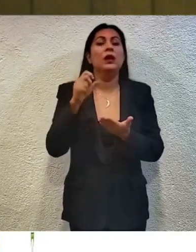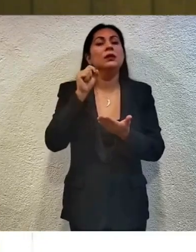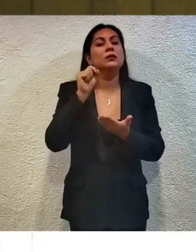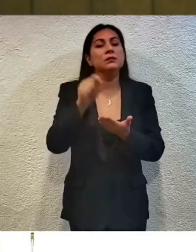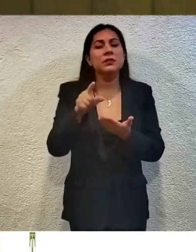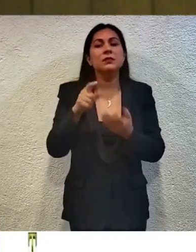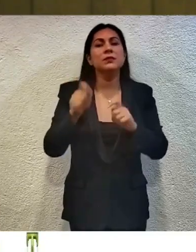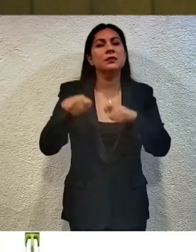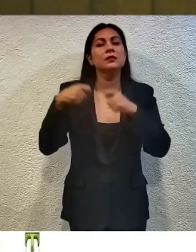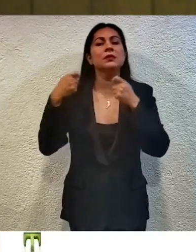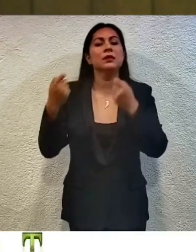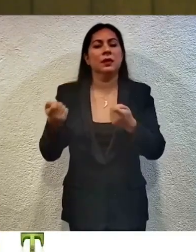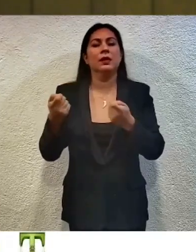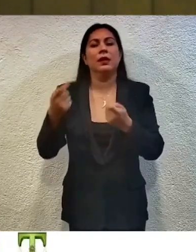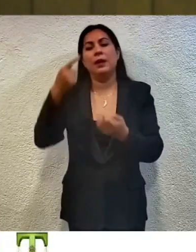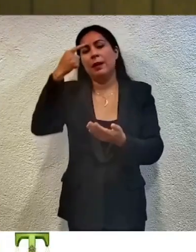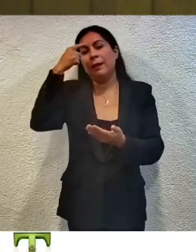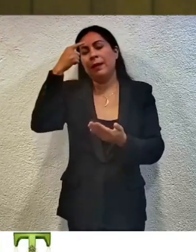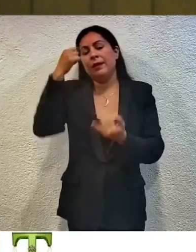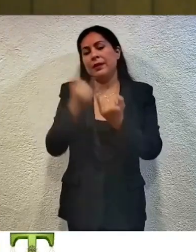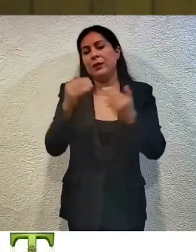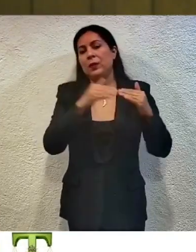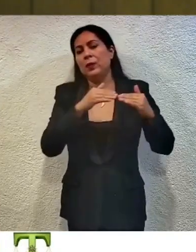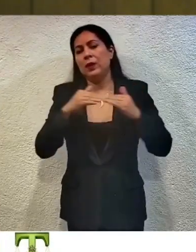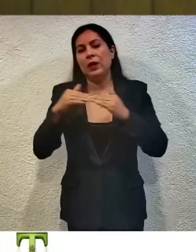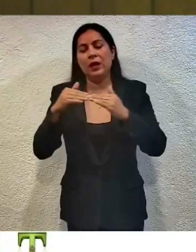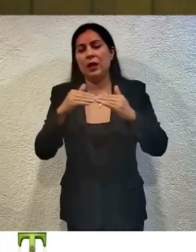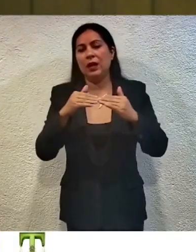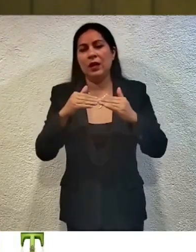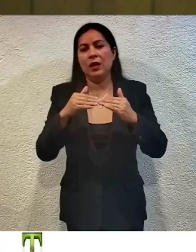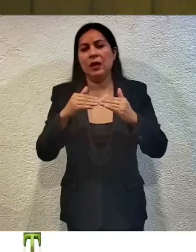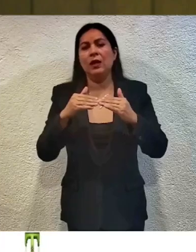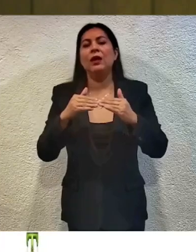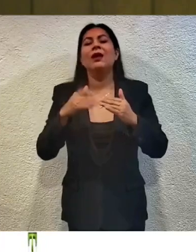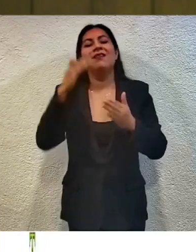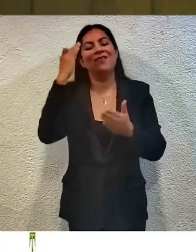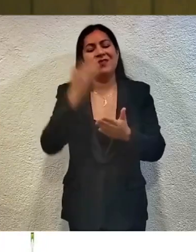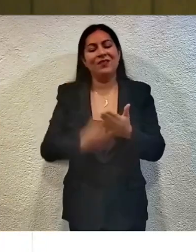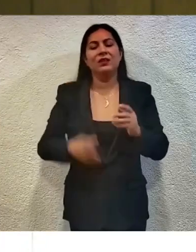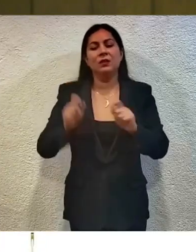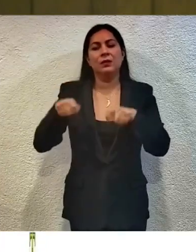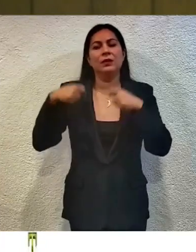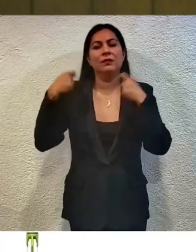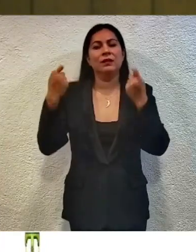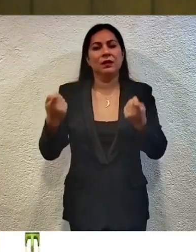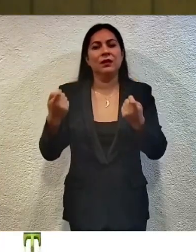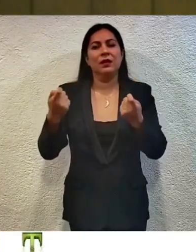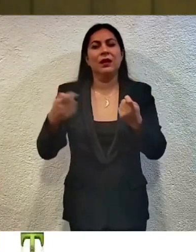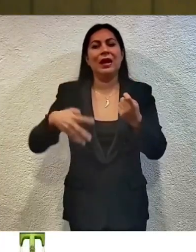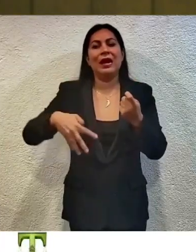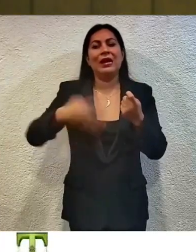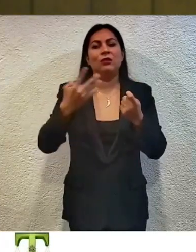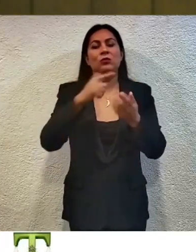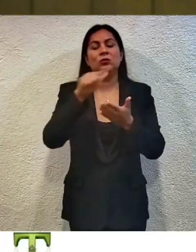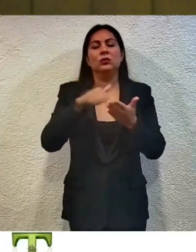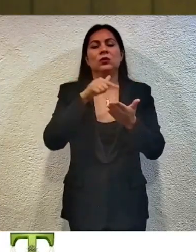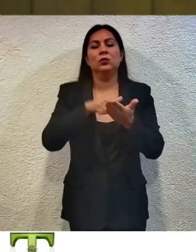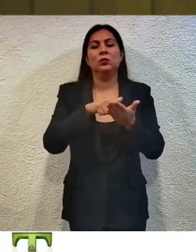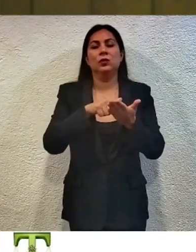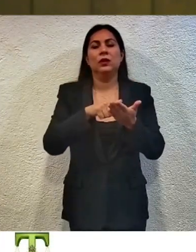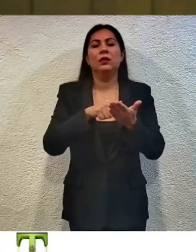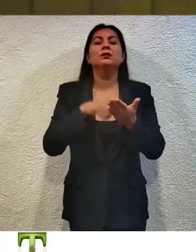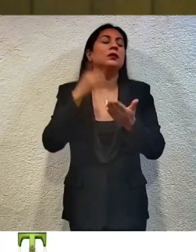se distribuirán paritariamente al faltar por asignar 14 fórmulas